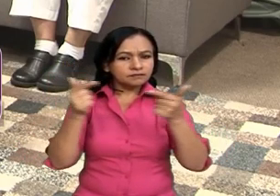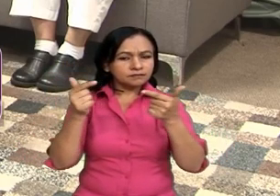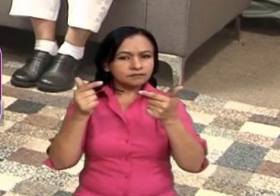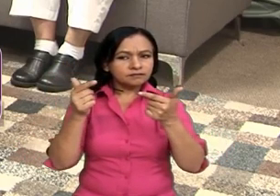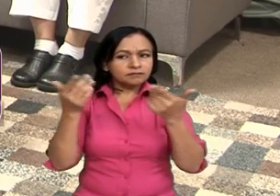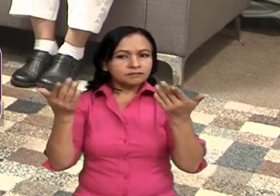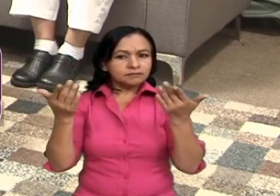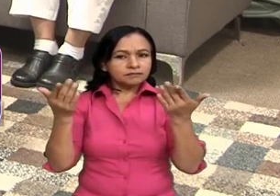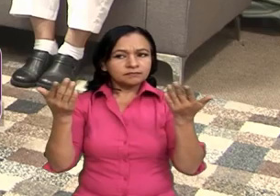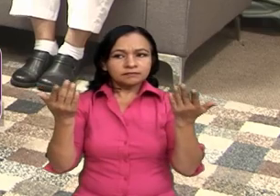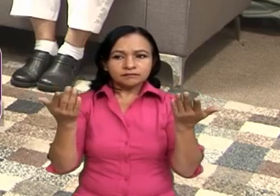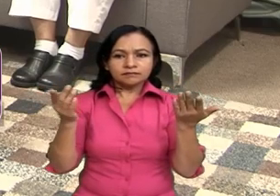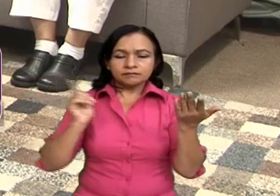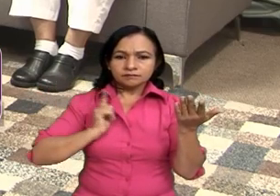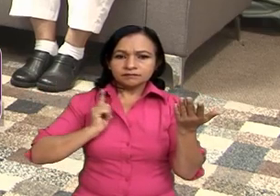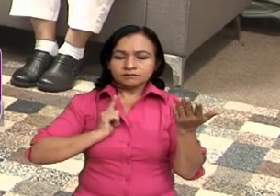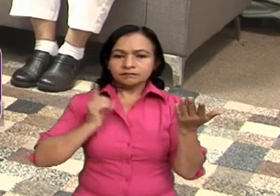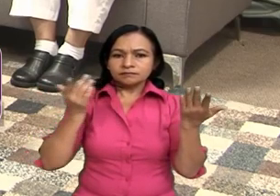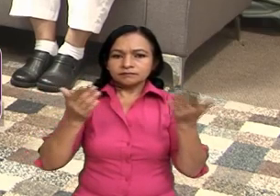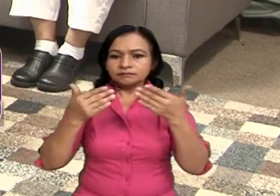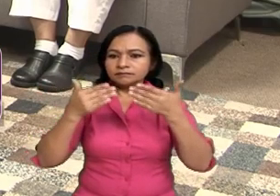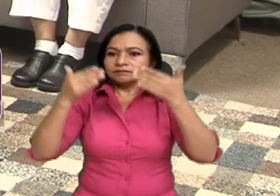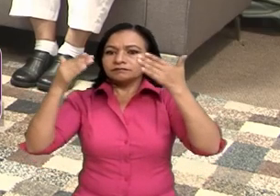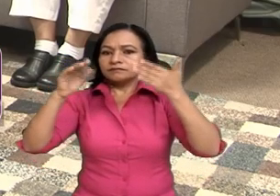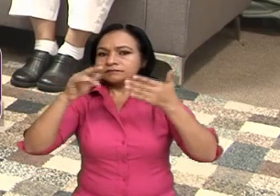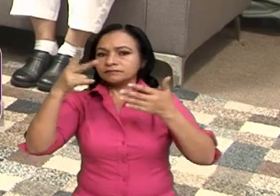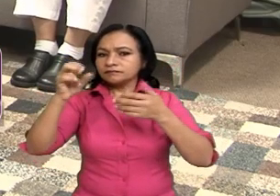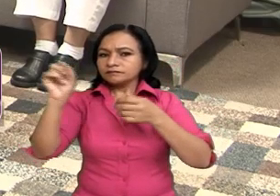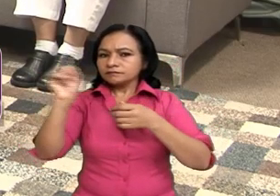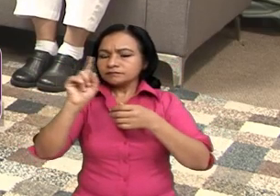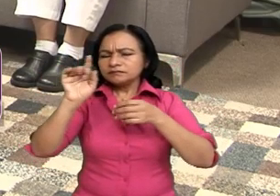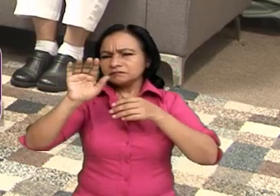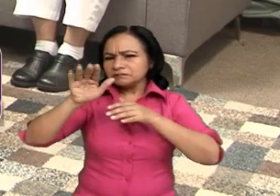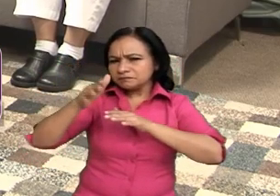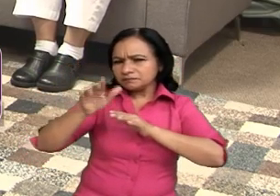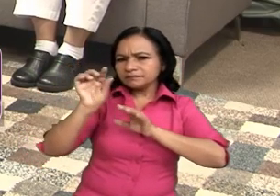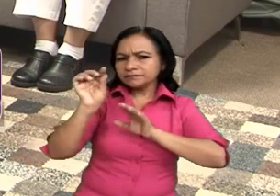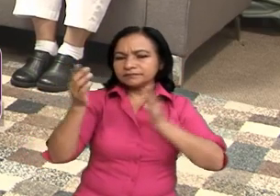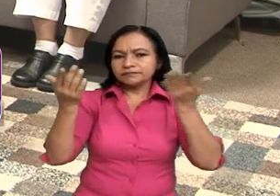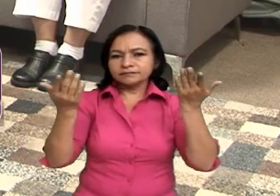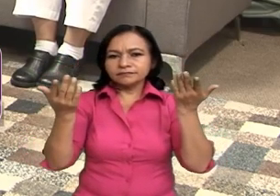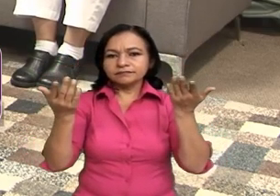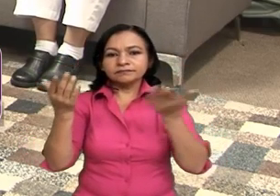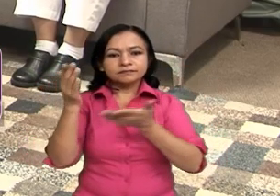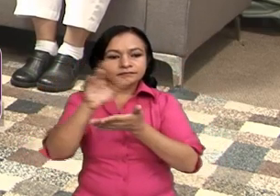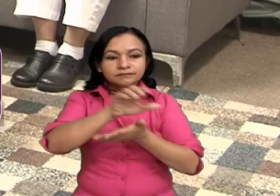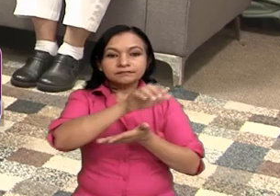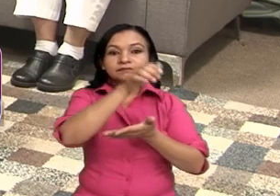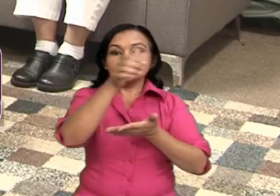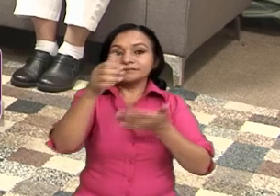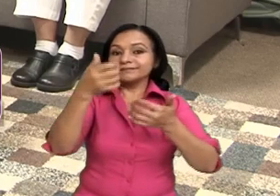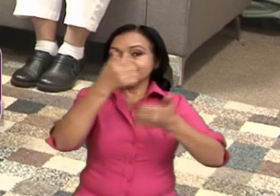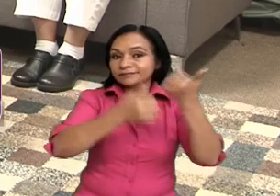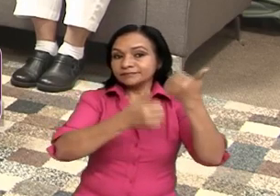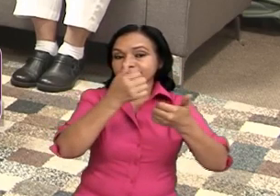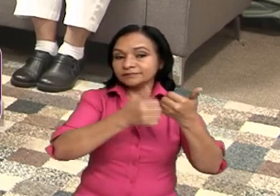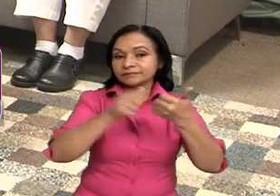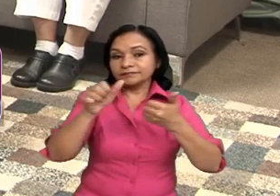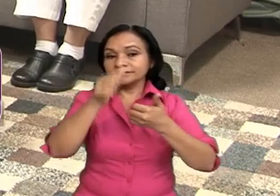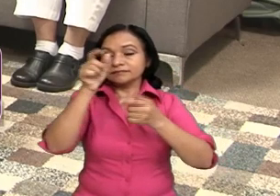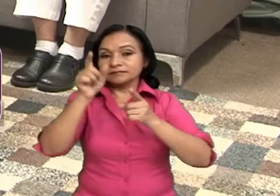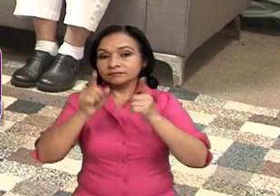tan... Exacto, una agresión tan abierta como en los 80, pero claro, enfrentando otras realidades también y otros